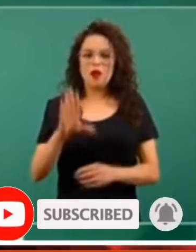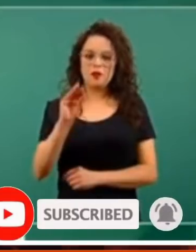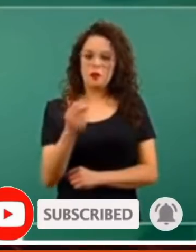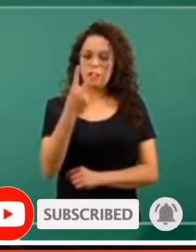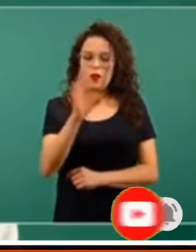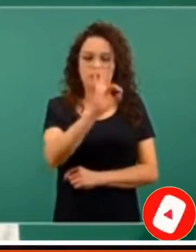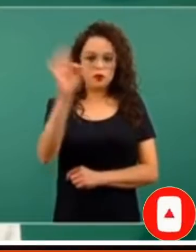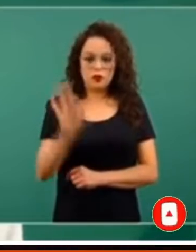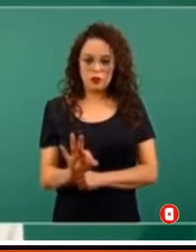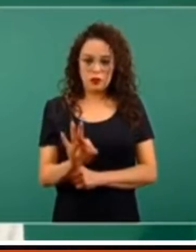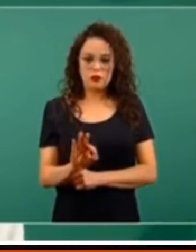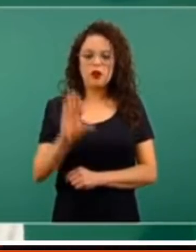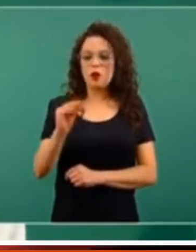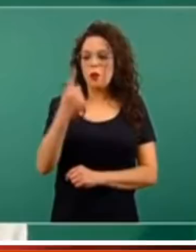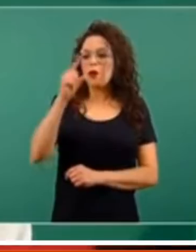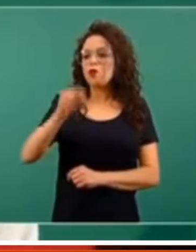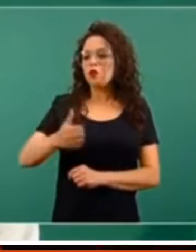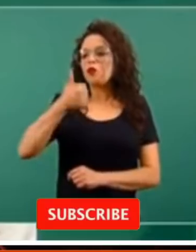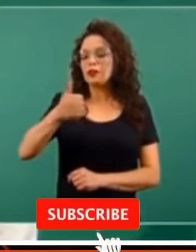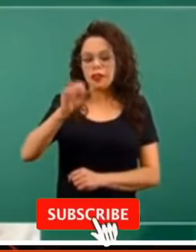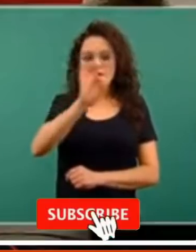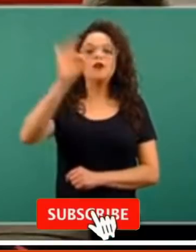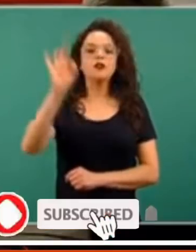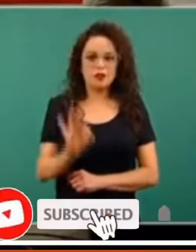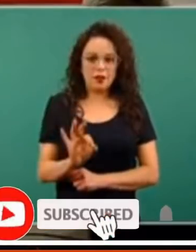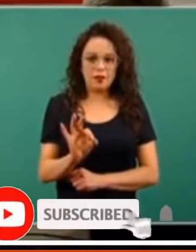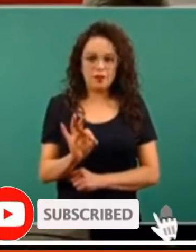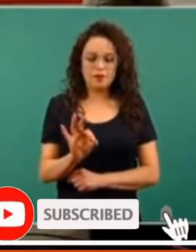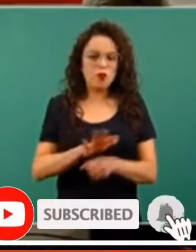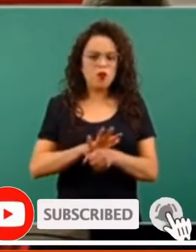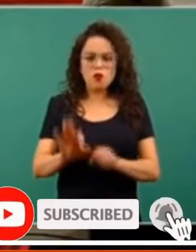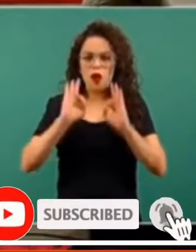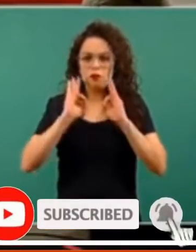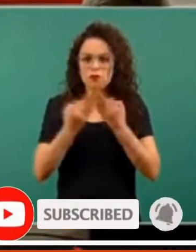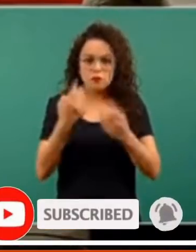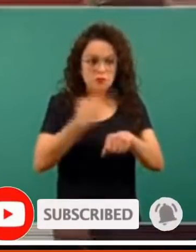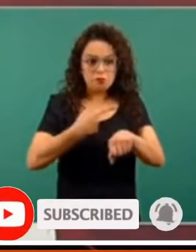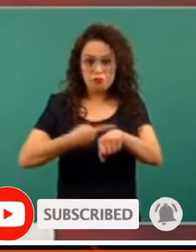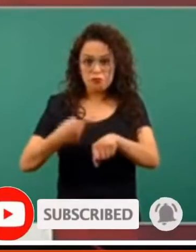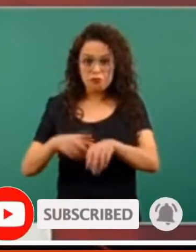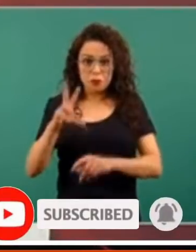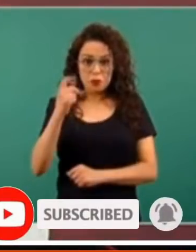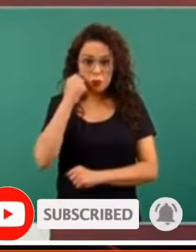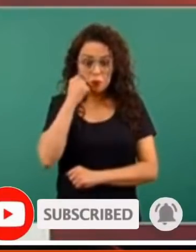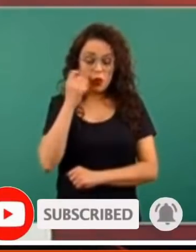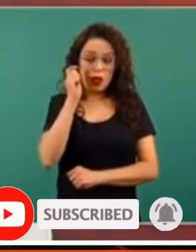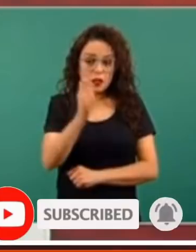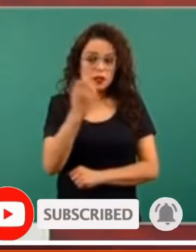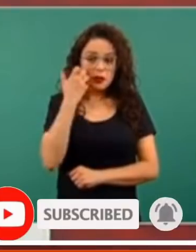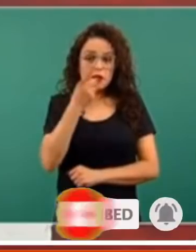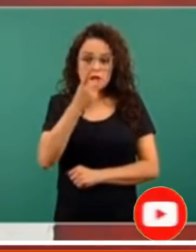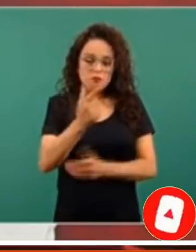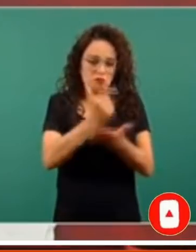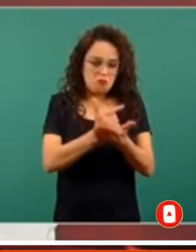92%, redondeando es 91.6%, para cualquier forma de enfermedad, es decir, desde la grave hasta la